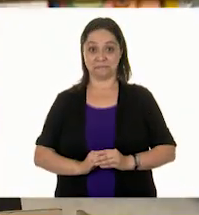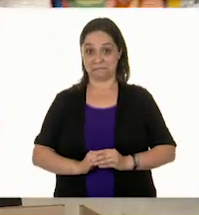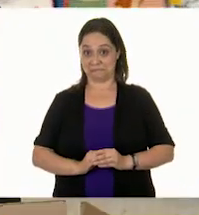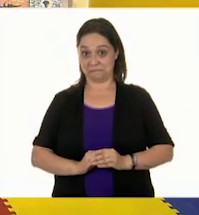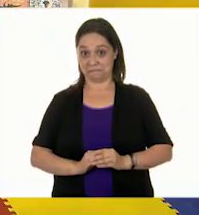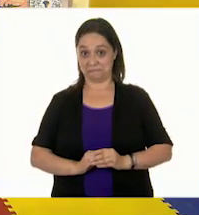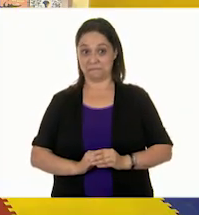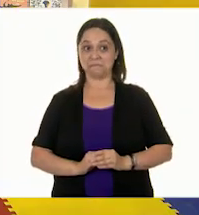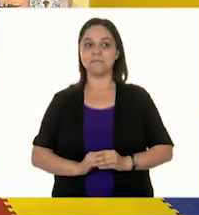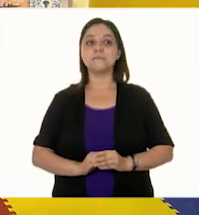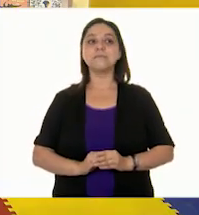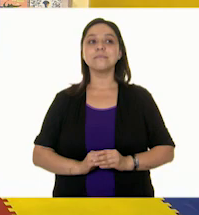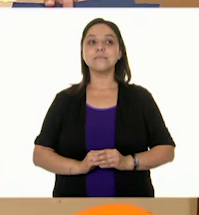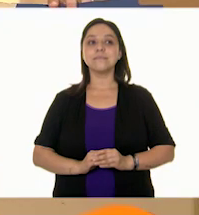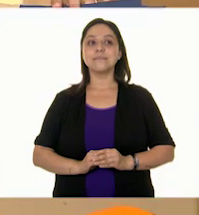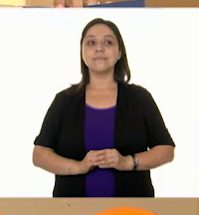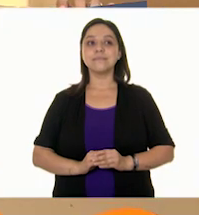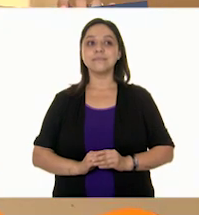¡Ay!